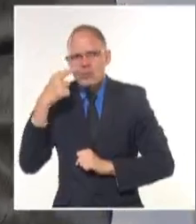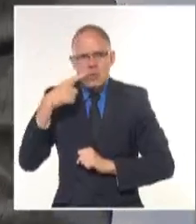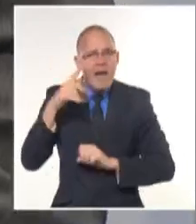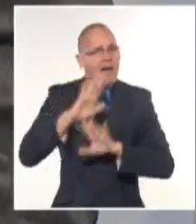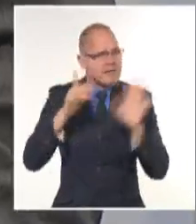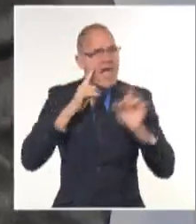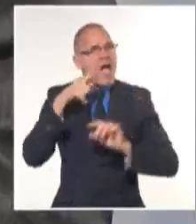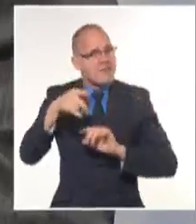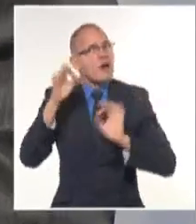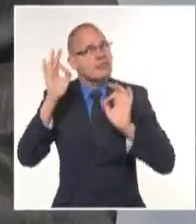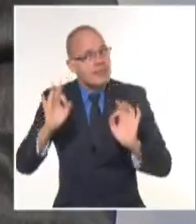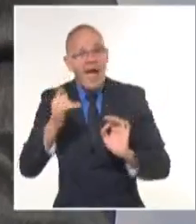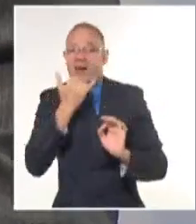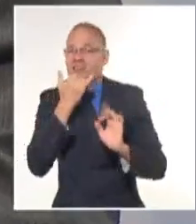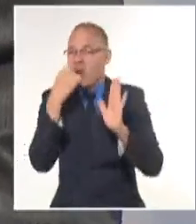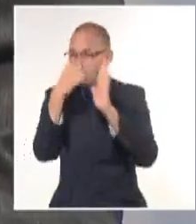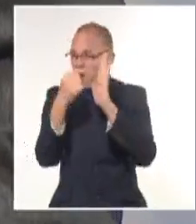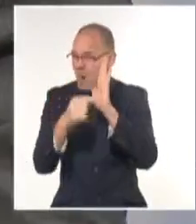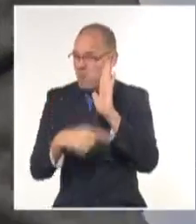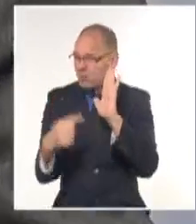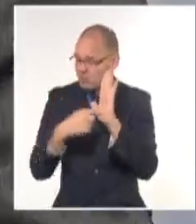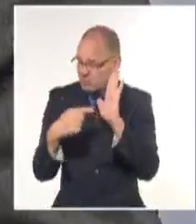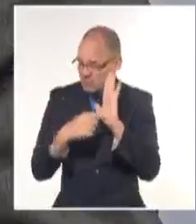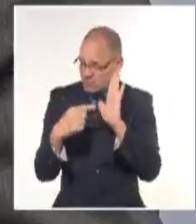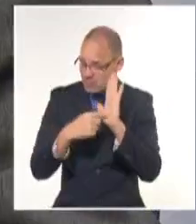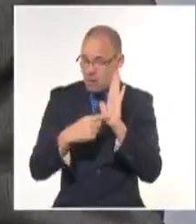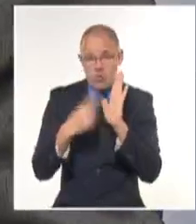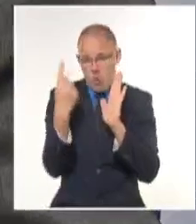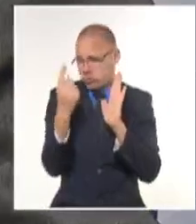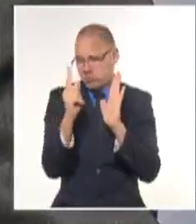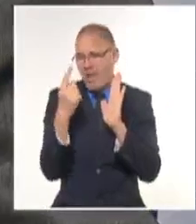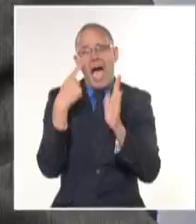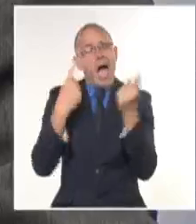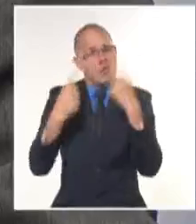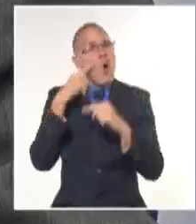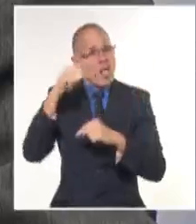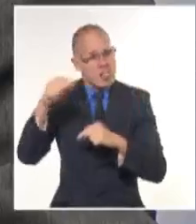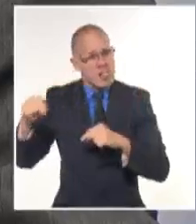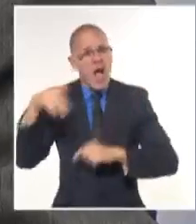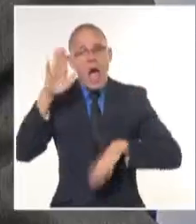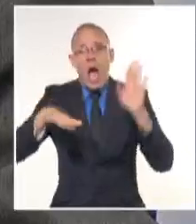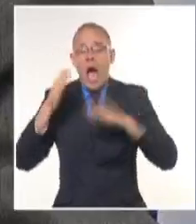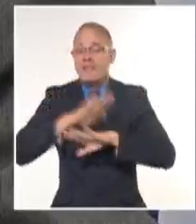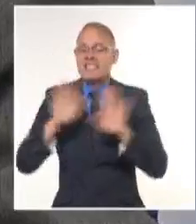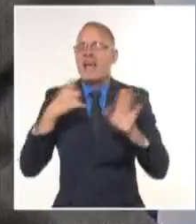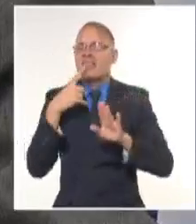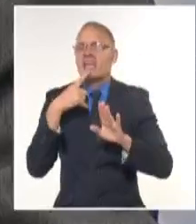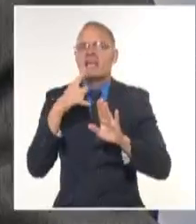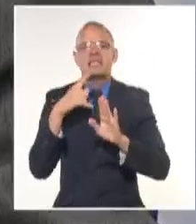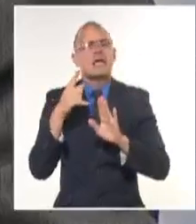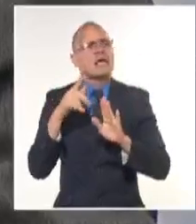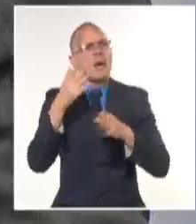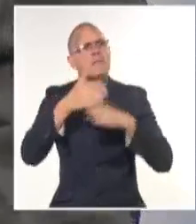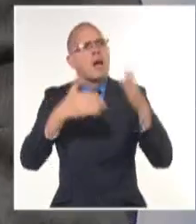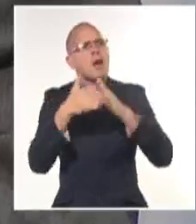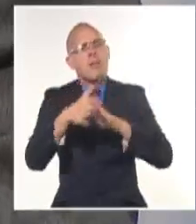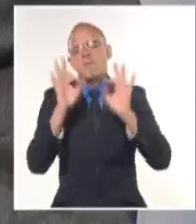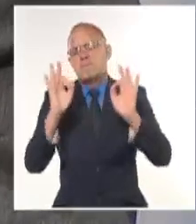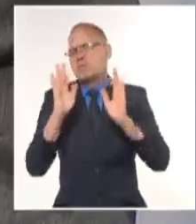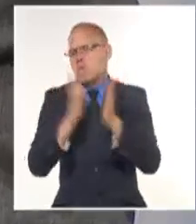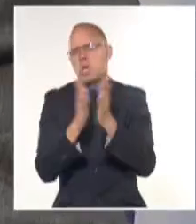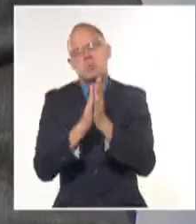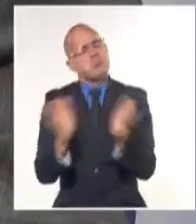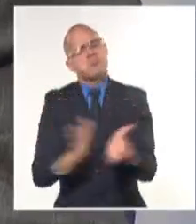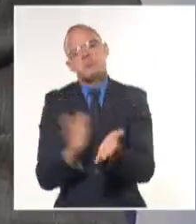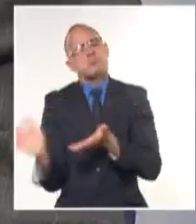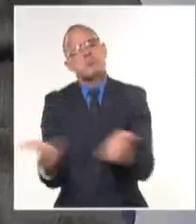por eso estamos diciendo que son tendencias. Hay tendencias a declarar terminadas viviendas, incluso en muchos casos con declaración de habitable, y que realmente